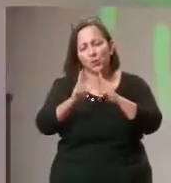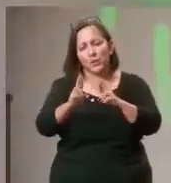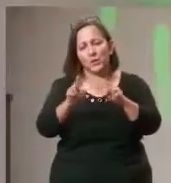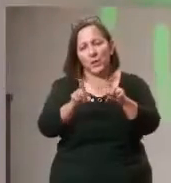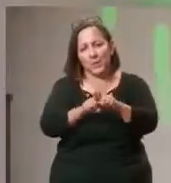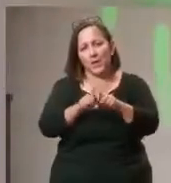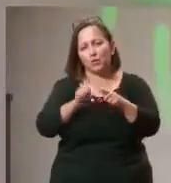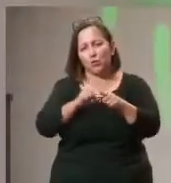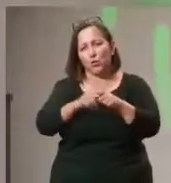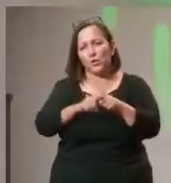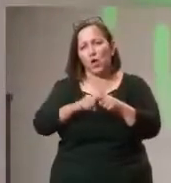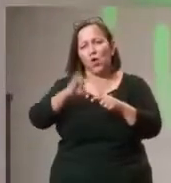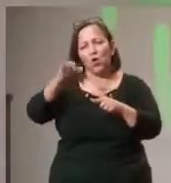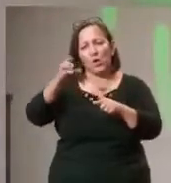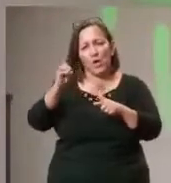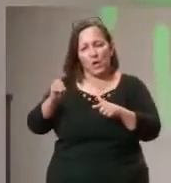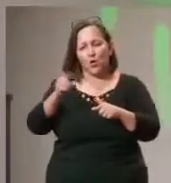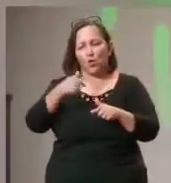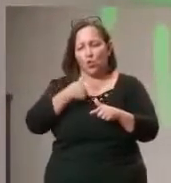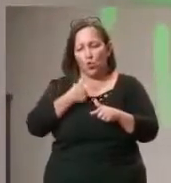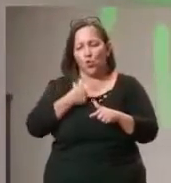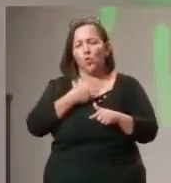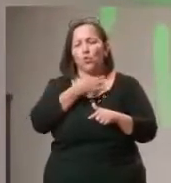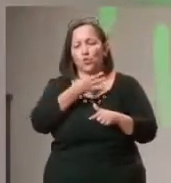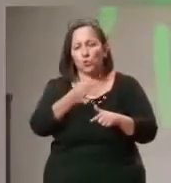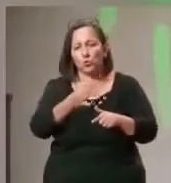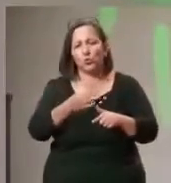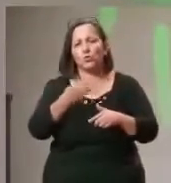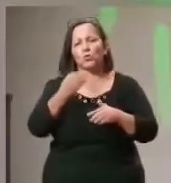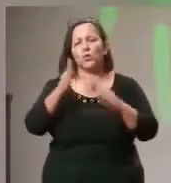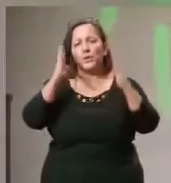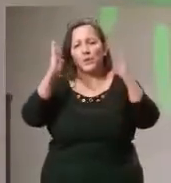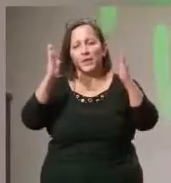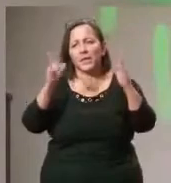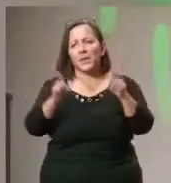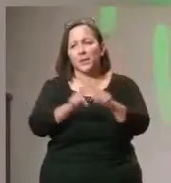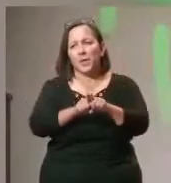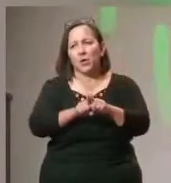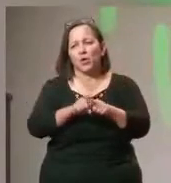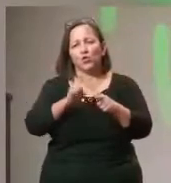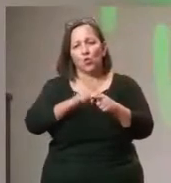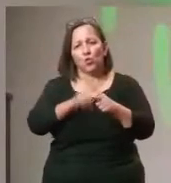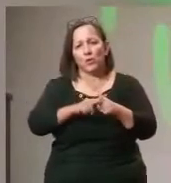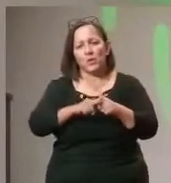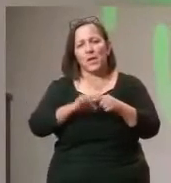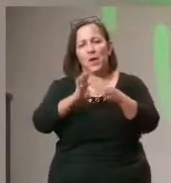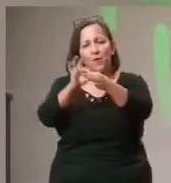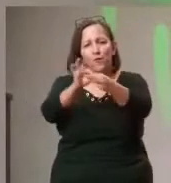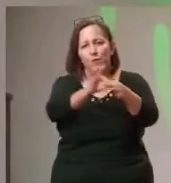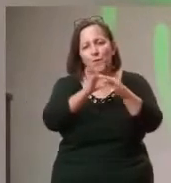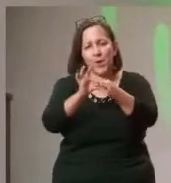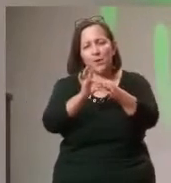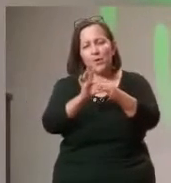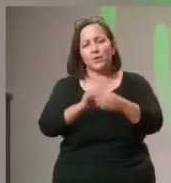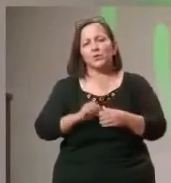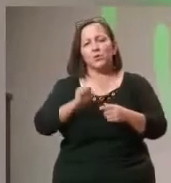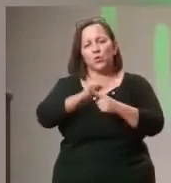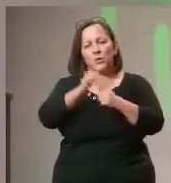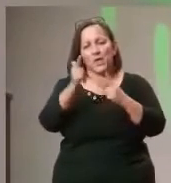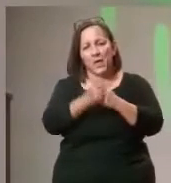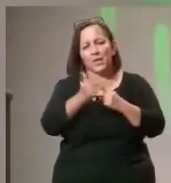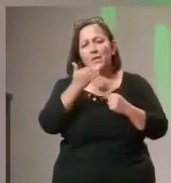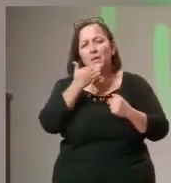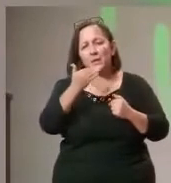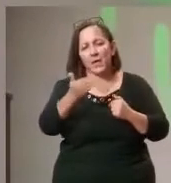Incluso es José Daniel o este servidor el que les da la respuesta. Entonces, a nivel de redes sociales, les damos el